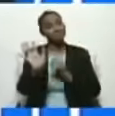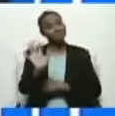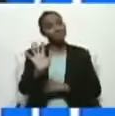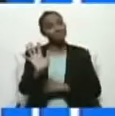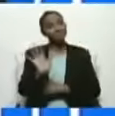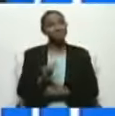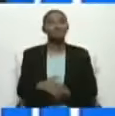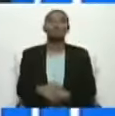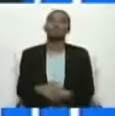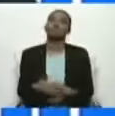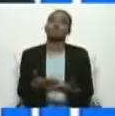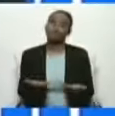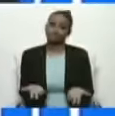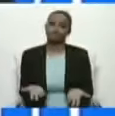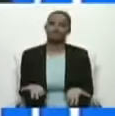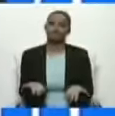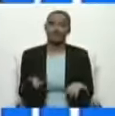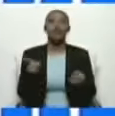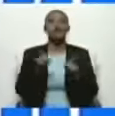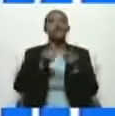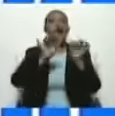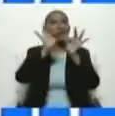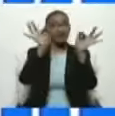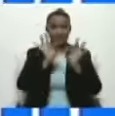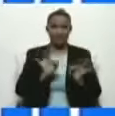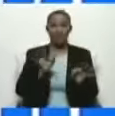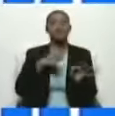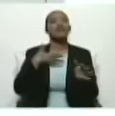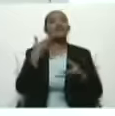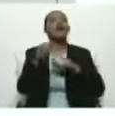Esto sí ya es el colmo, porque esto es lo más parecido a lo que van a intentar hacer